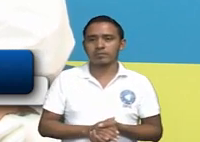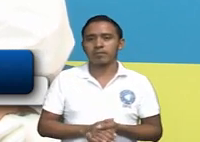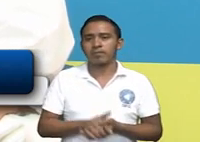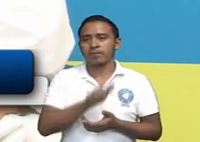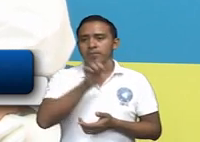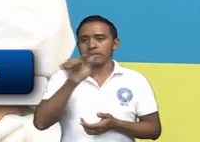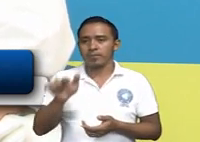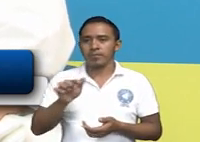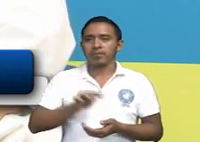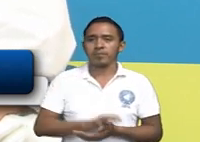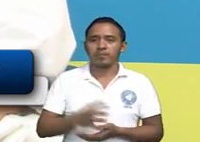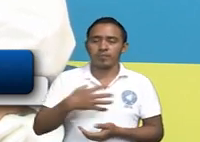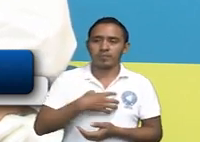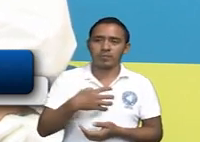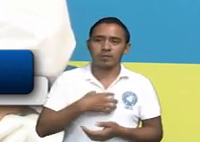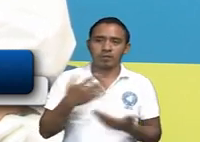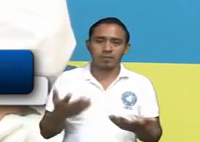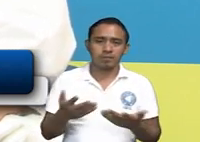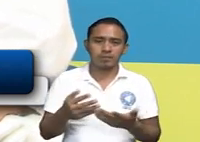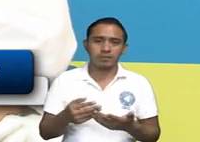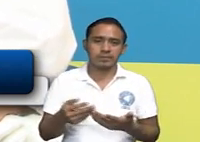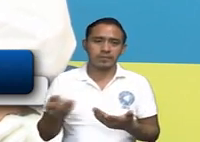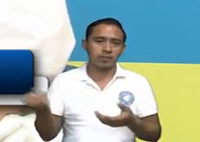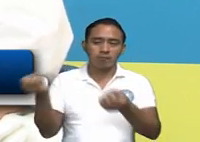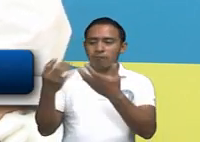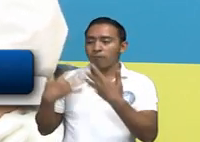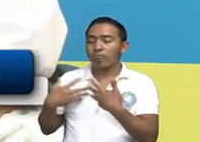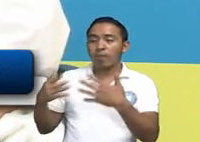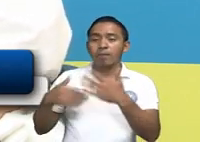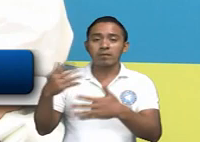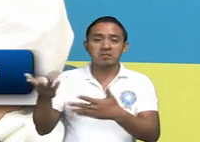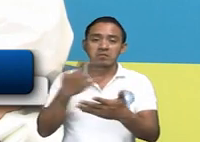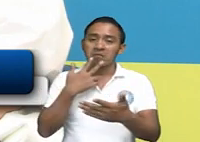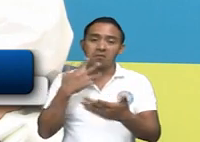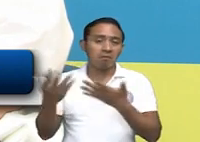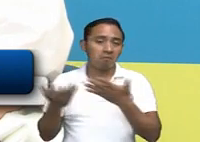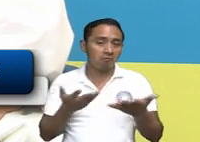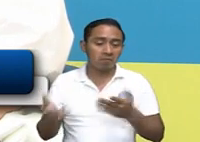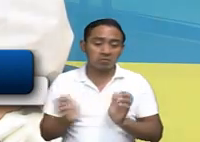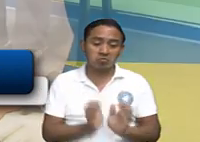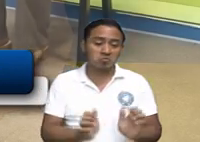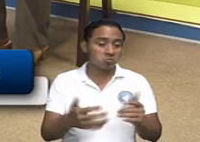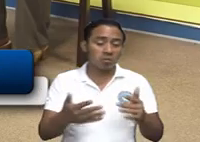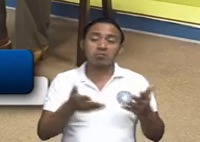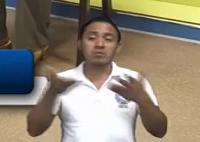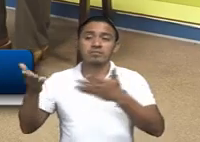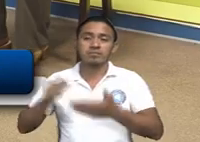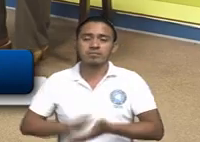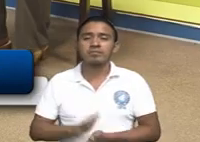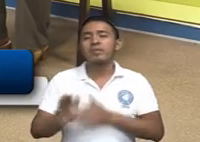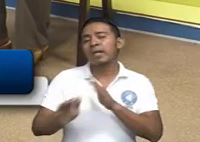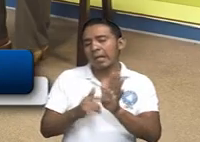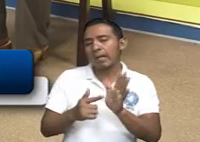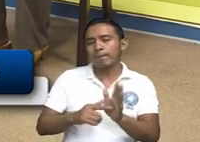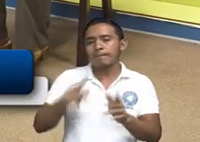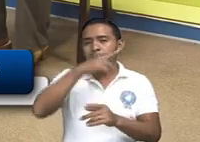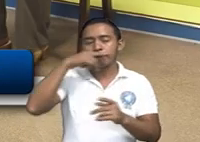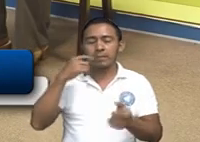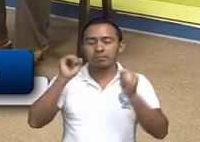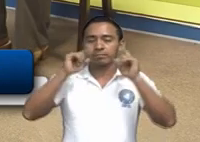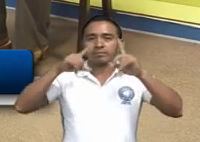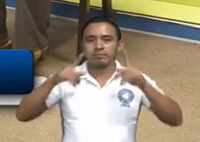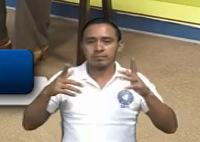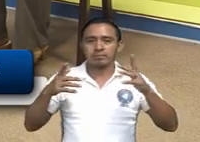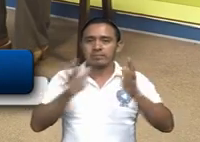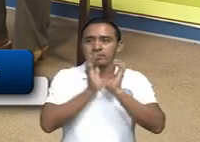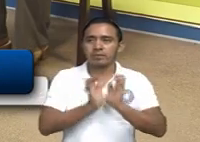le cuente algo. Eso es falso. Ahora, es importante porque los padres se sorprenden. Por ejemplo, cuando los